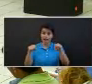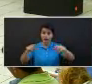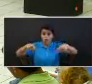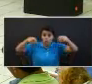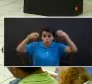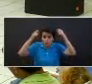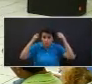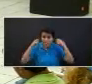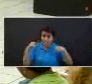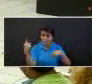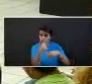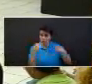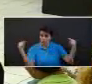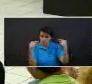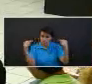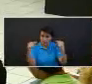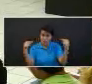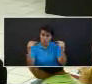cubrirte de toda adversidad.